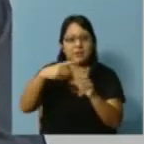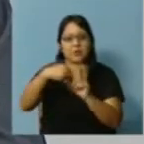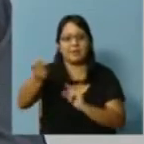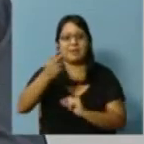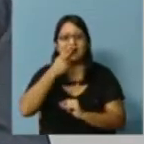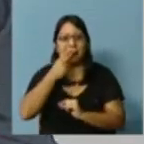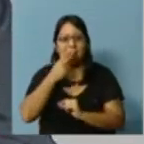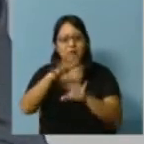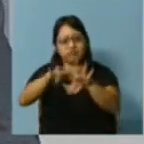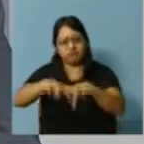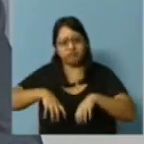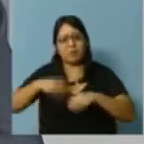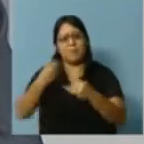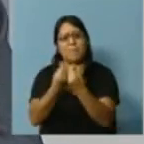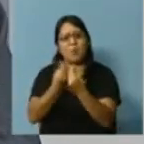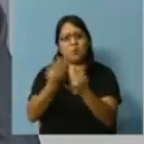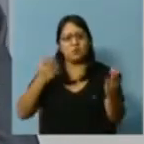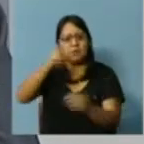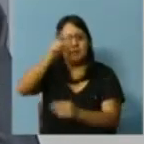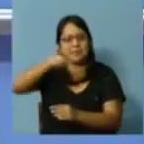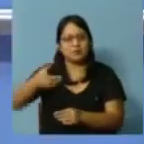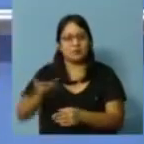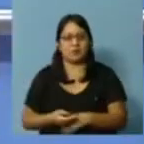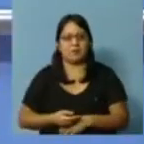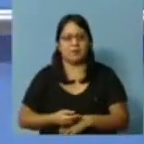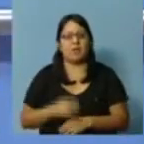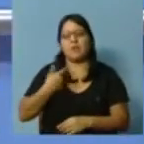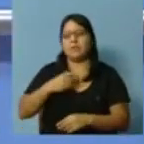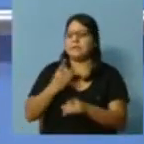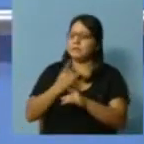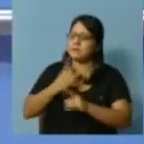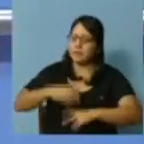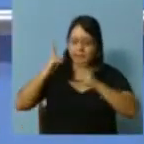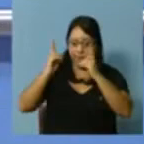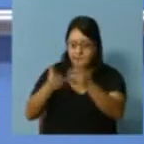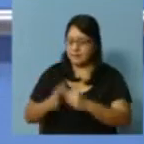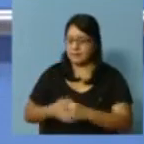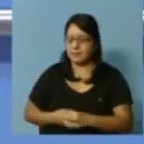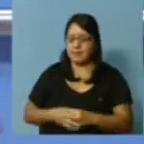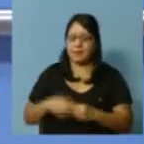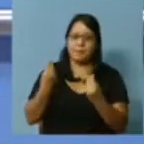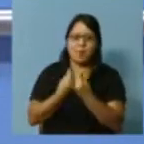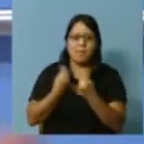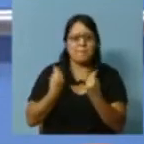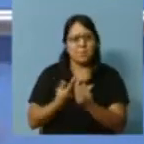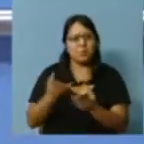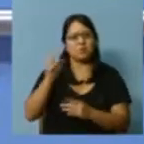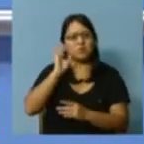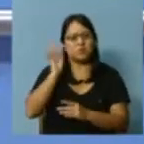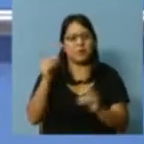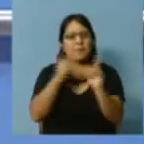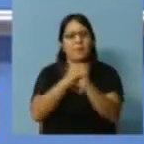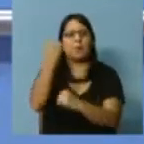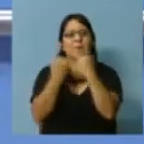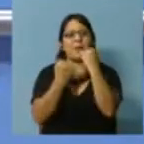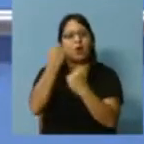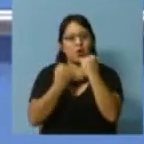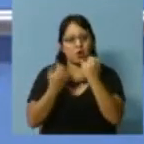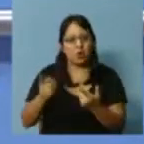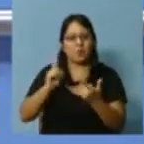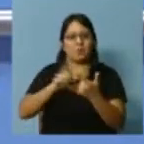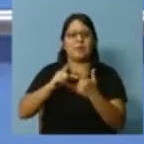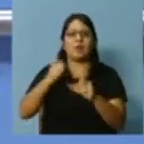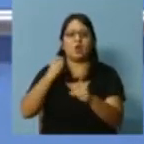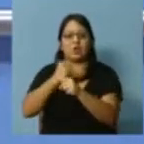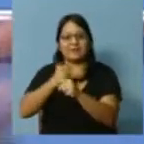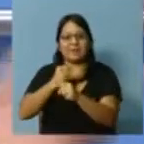la importancia siempre lo venimos diciendo la importancia de la quedada tabacalera como generación económica social desde el punto de vista de la toma manera